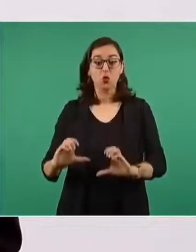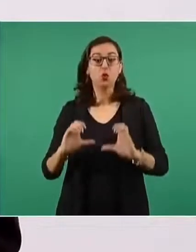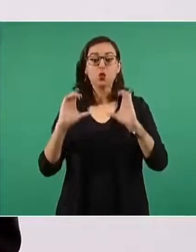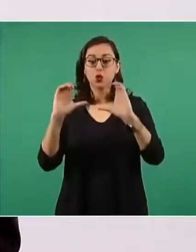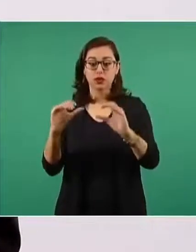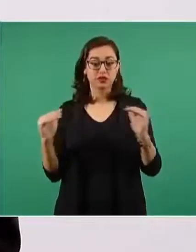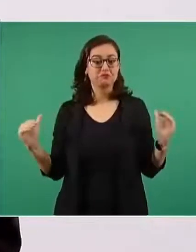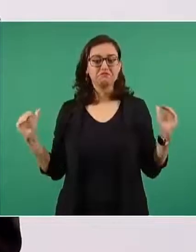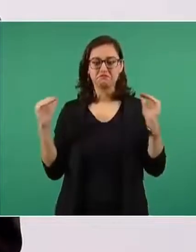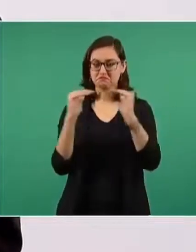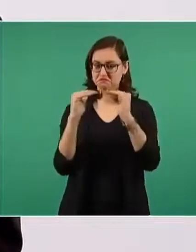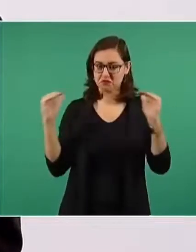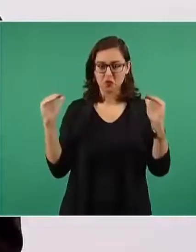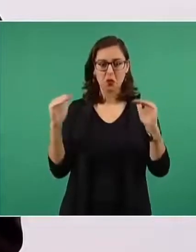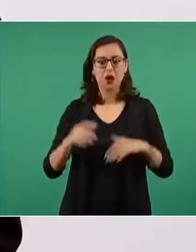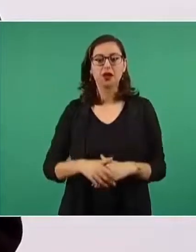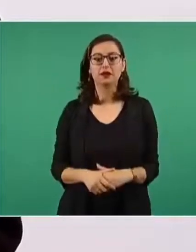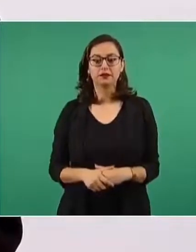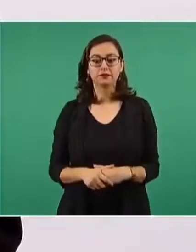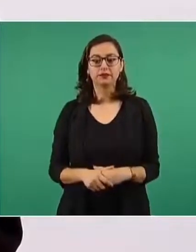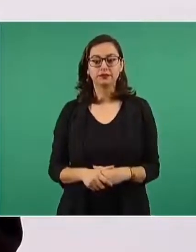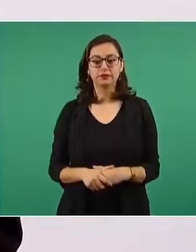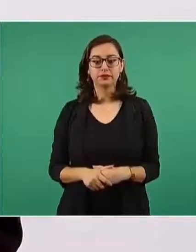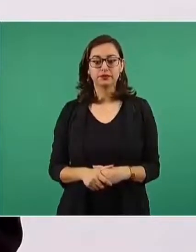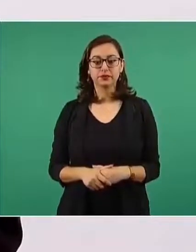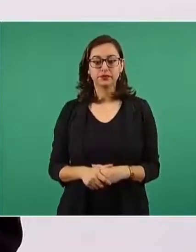se tenían que adaptar, a veces